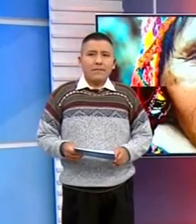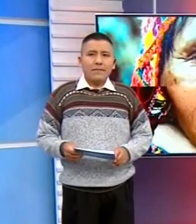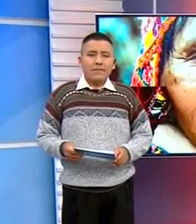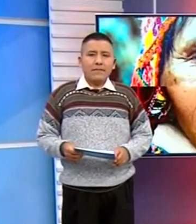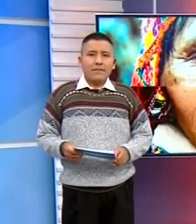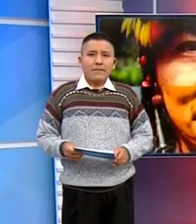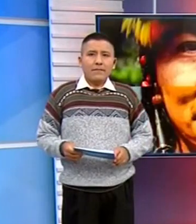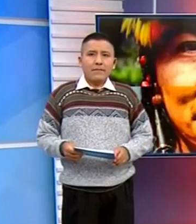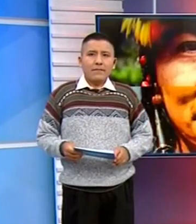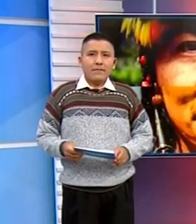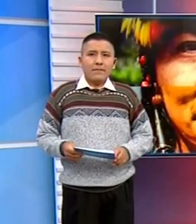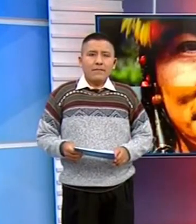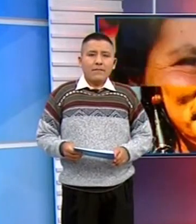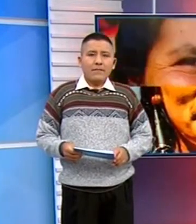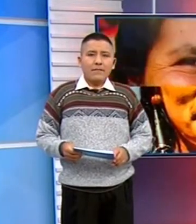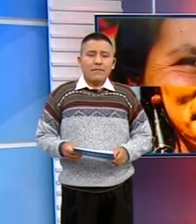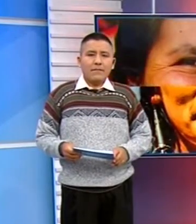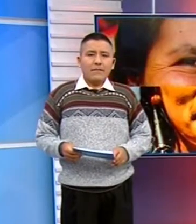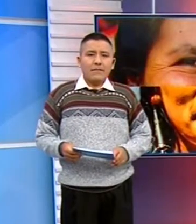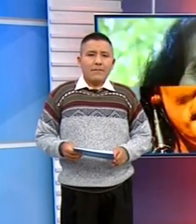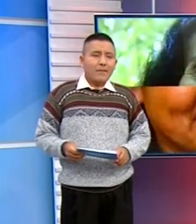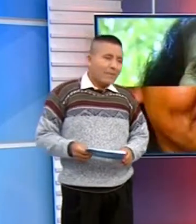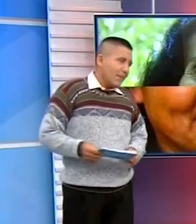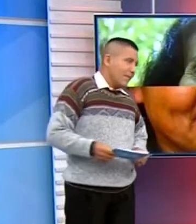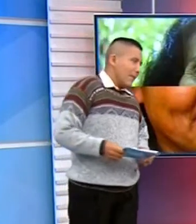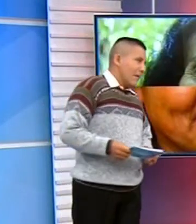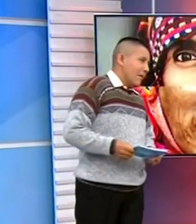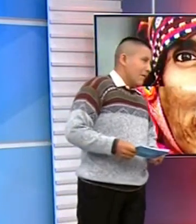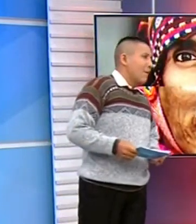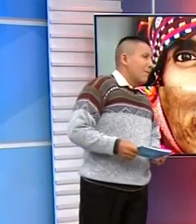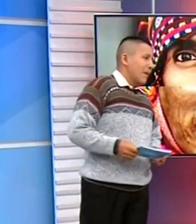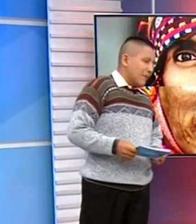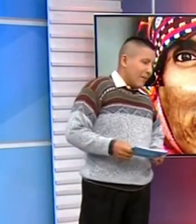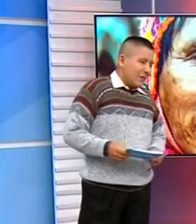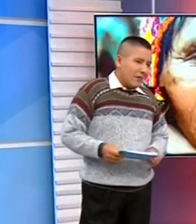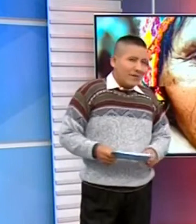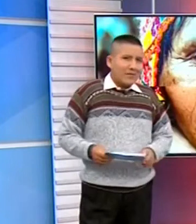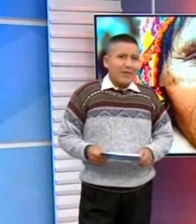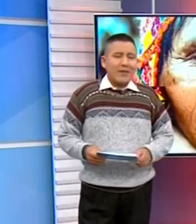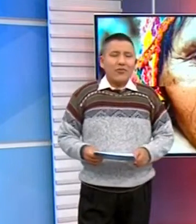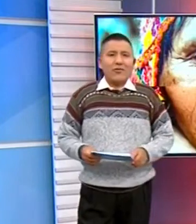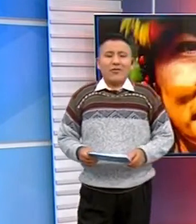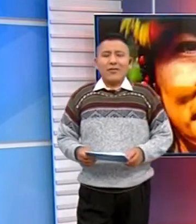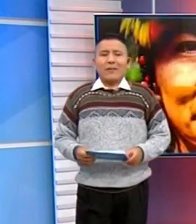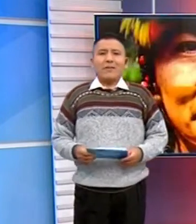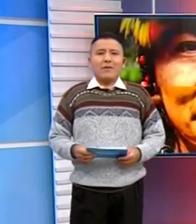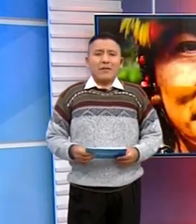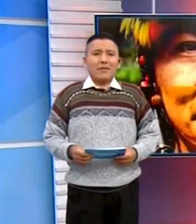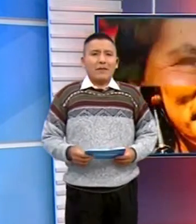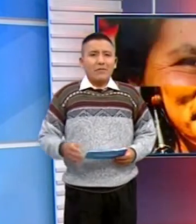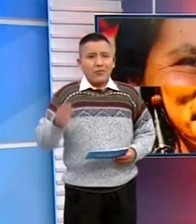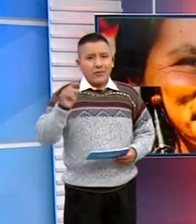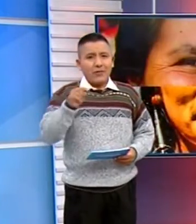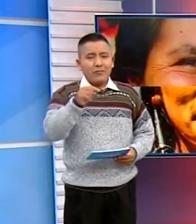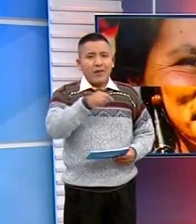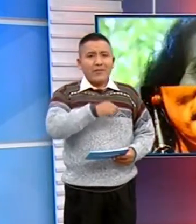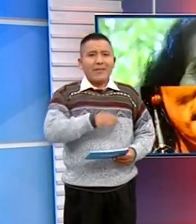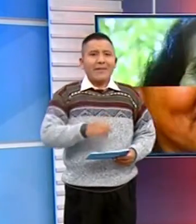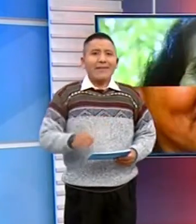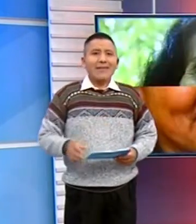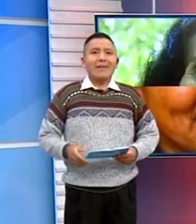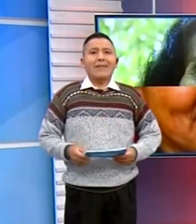Hasta ahí la información de No Canches, aquí está Gilata Walter, Gilata, Cañata. Paisuma, Culiaca, Zaira Choque, seguidamente